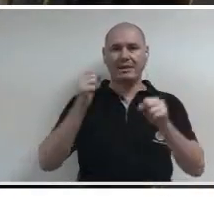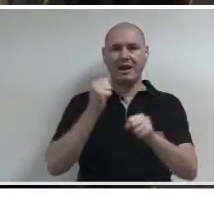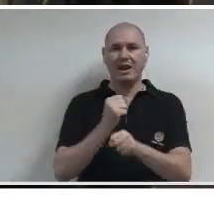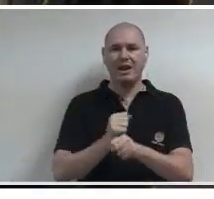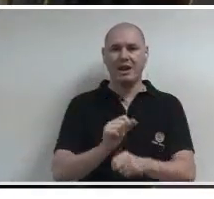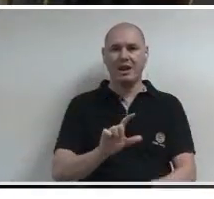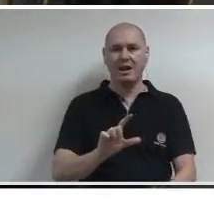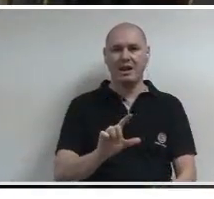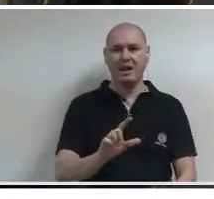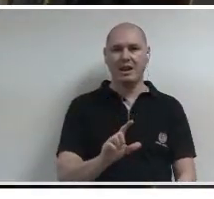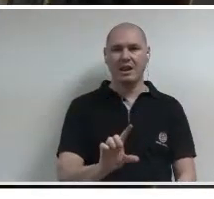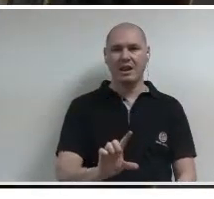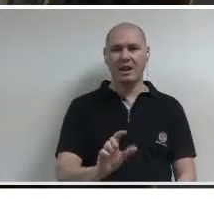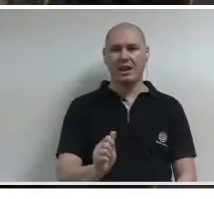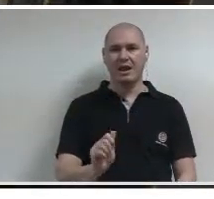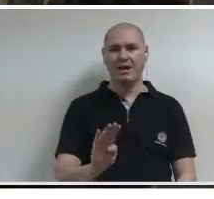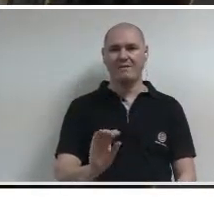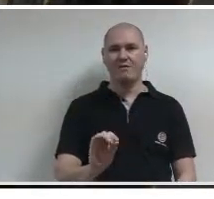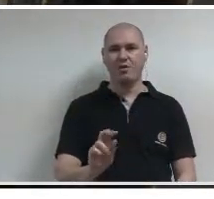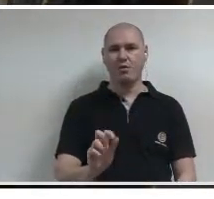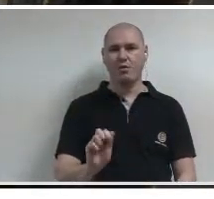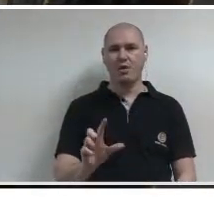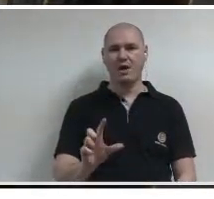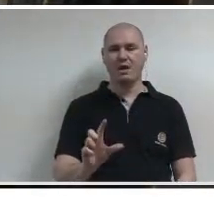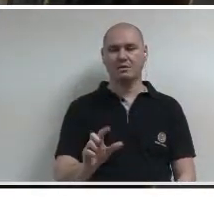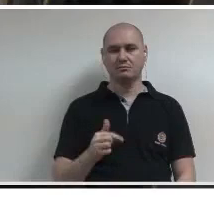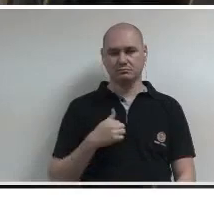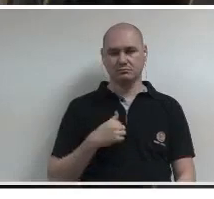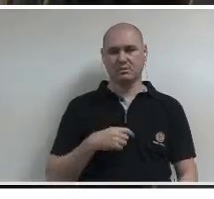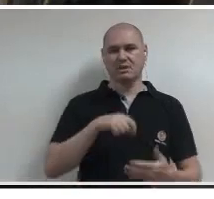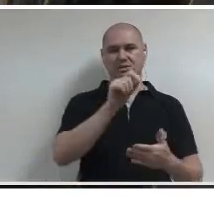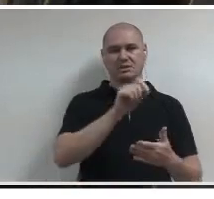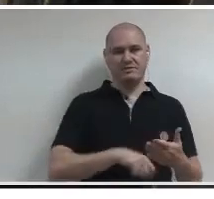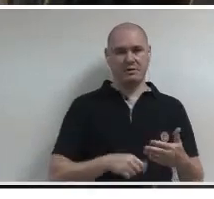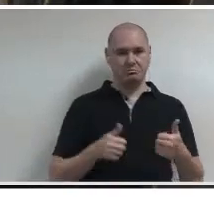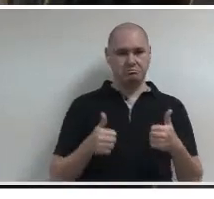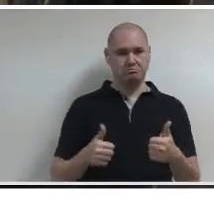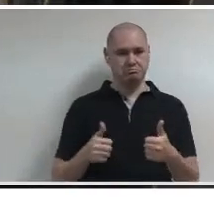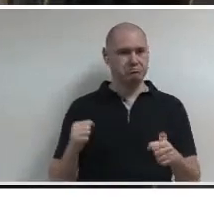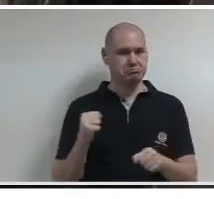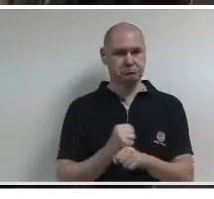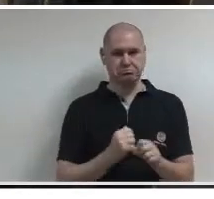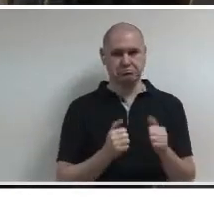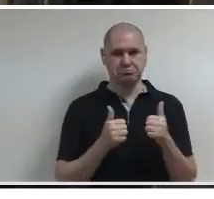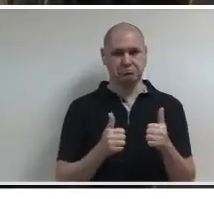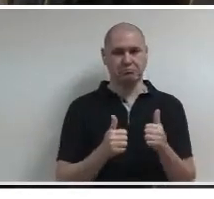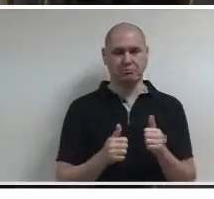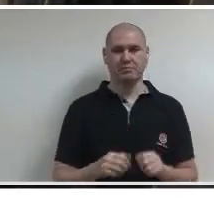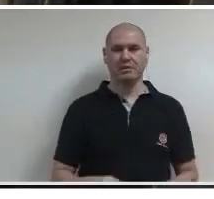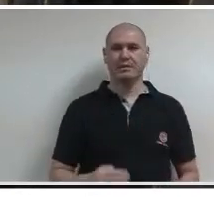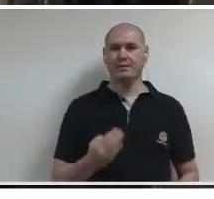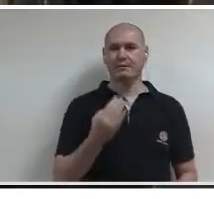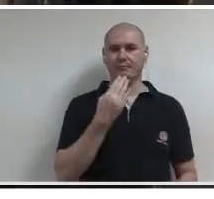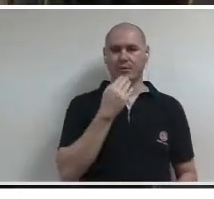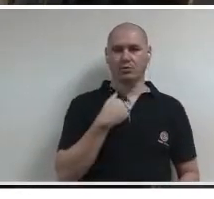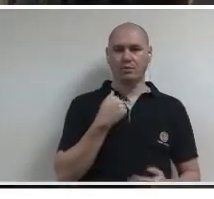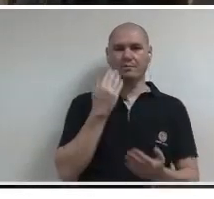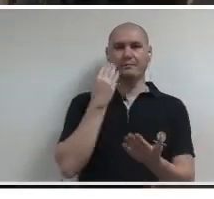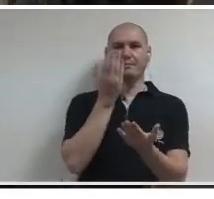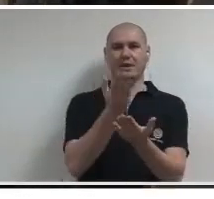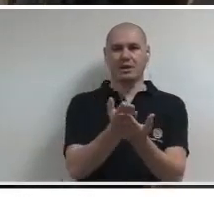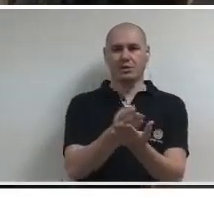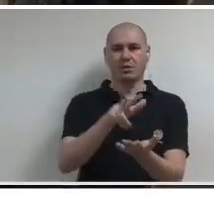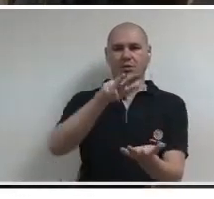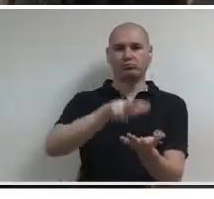laboral pe pues yo ni implementa en Guacón va fuero civil pe curi ya verco éxito anga ni